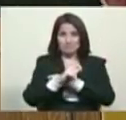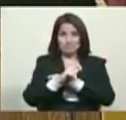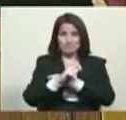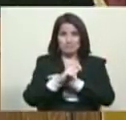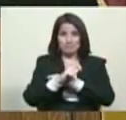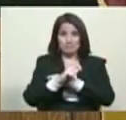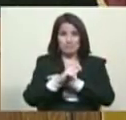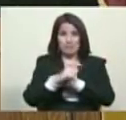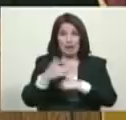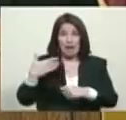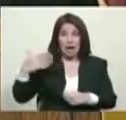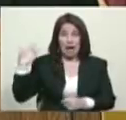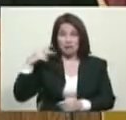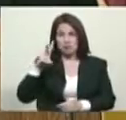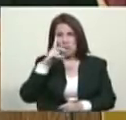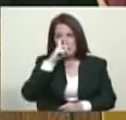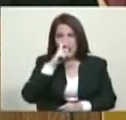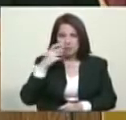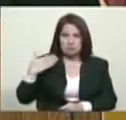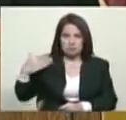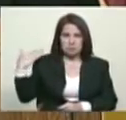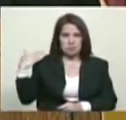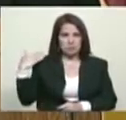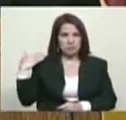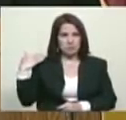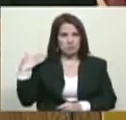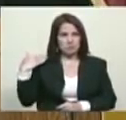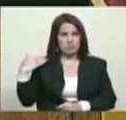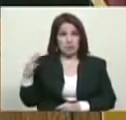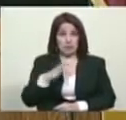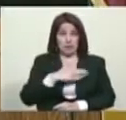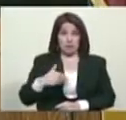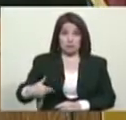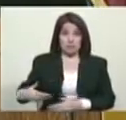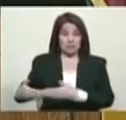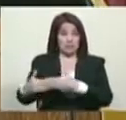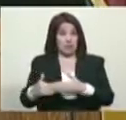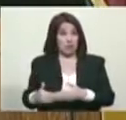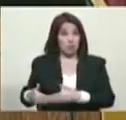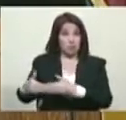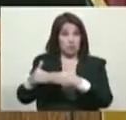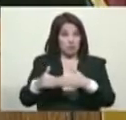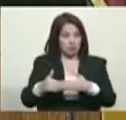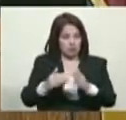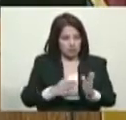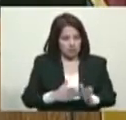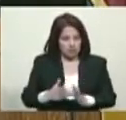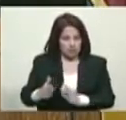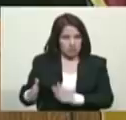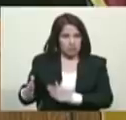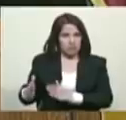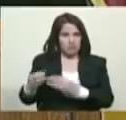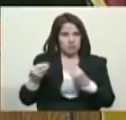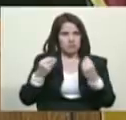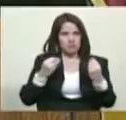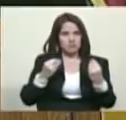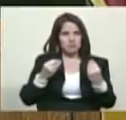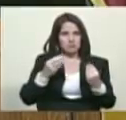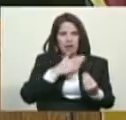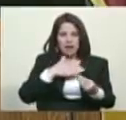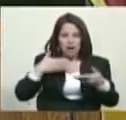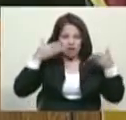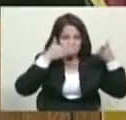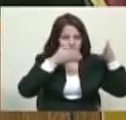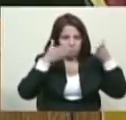que hace 2 años atrás, el presidente de Estados Unidos planificando, insinuando, queriendo convencer